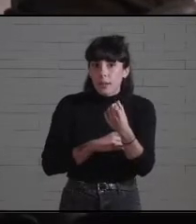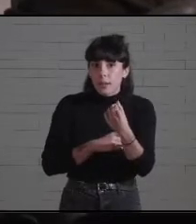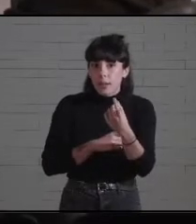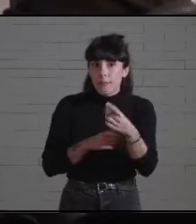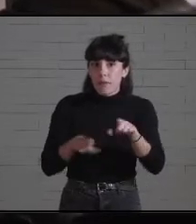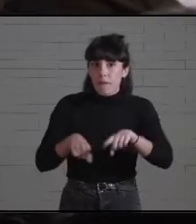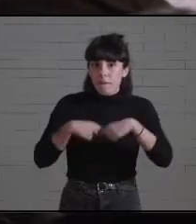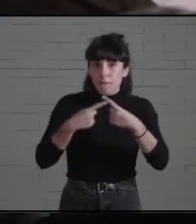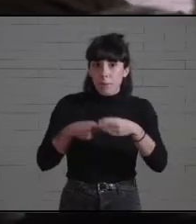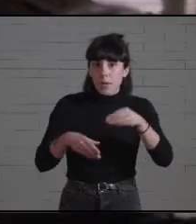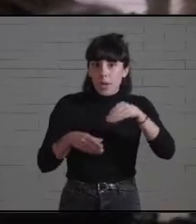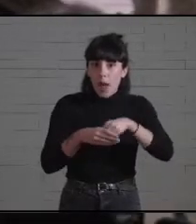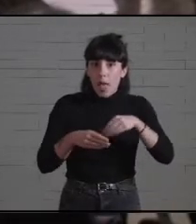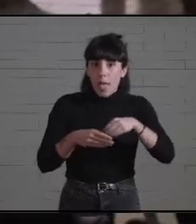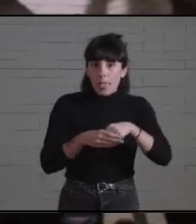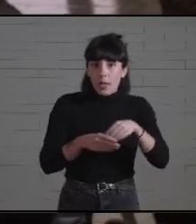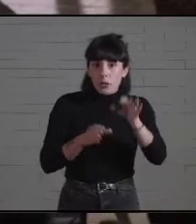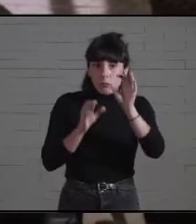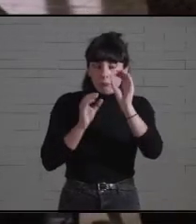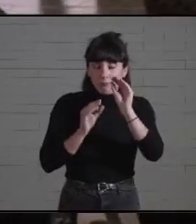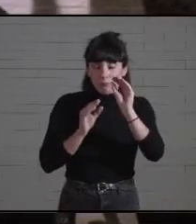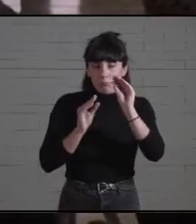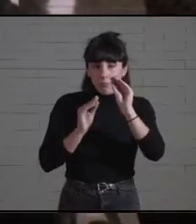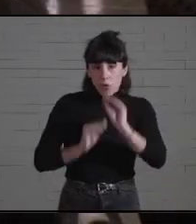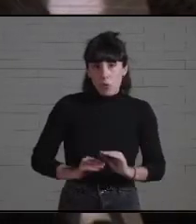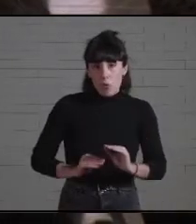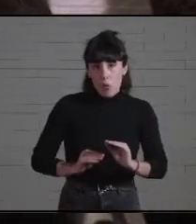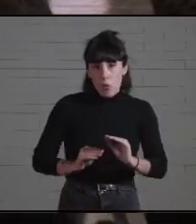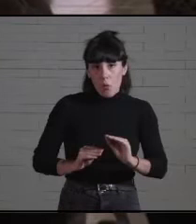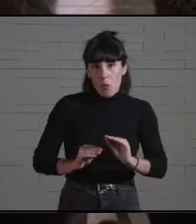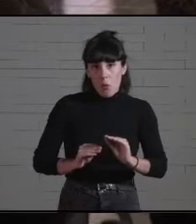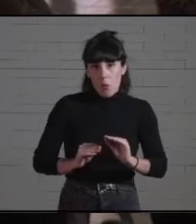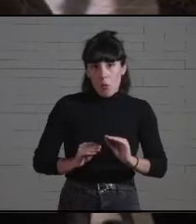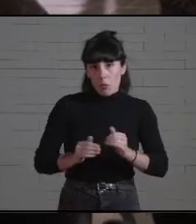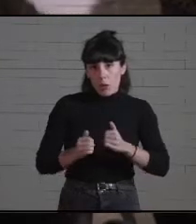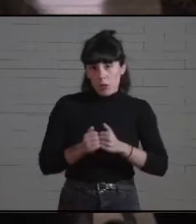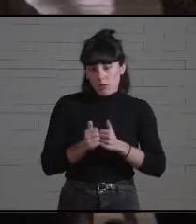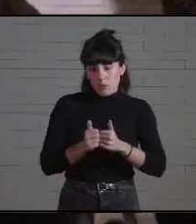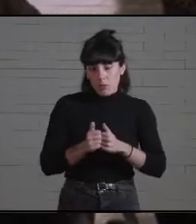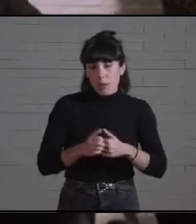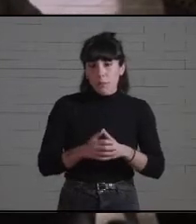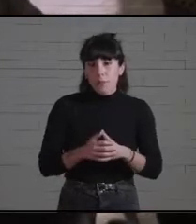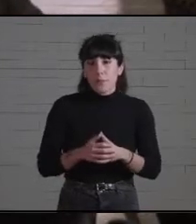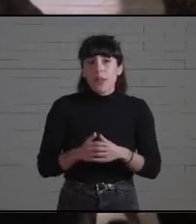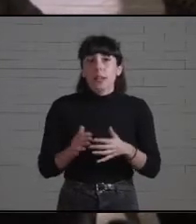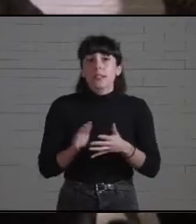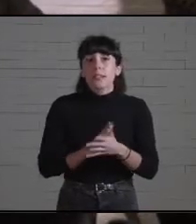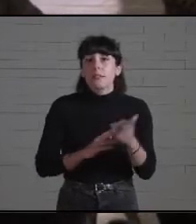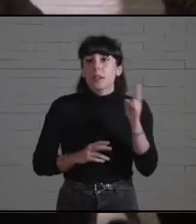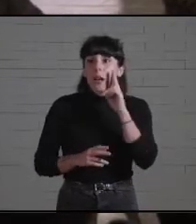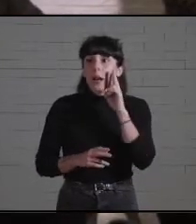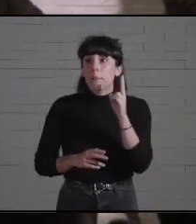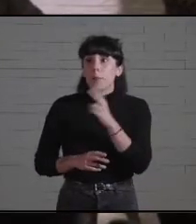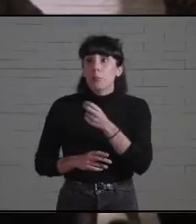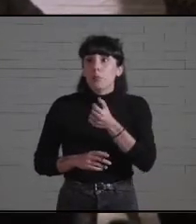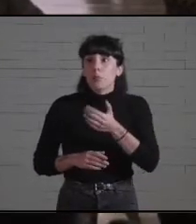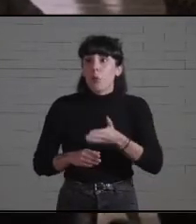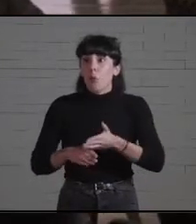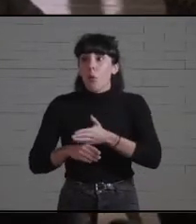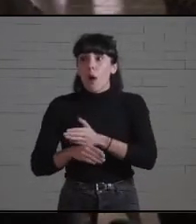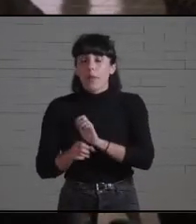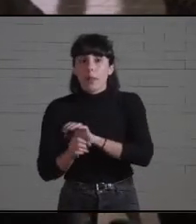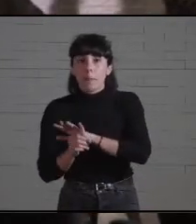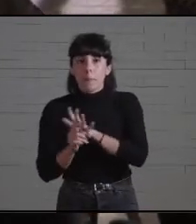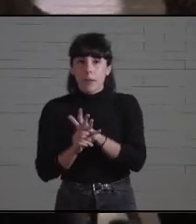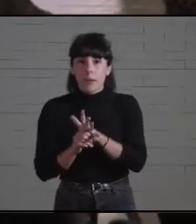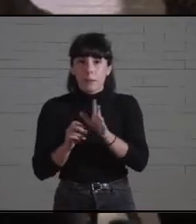familias, los cuidados informales. Vemos aquí que un poco bastante más que antes de la pandemia es el